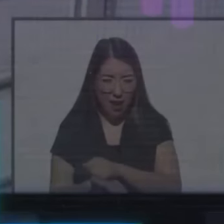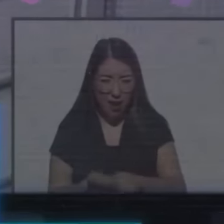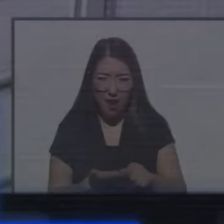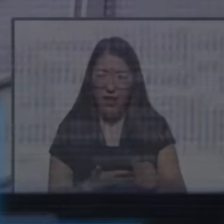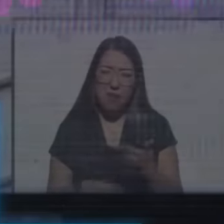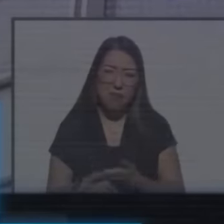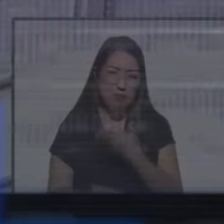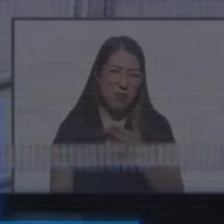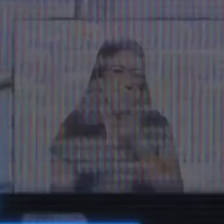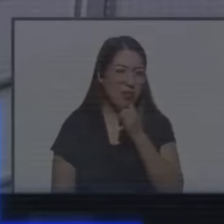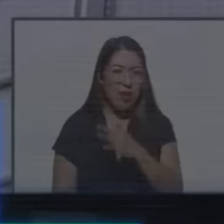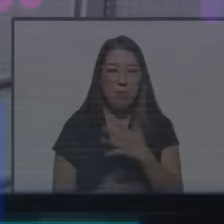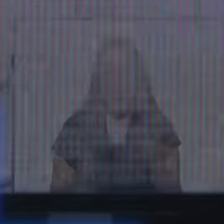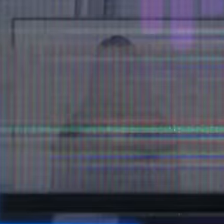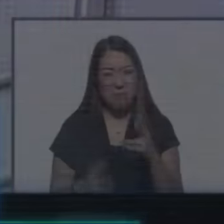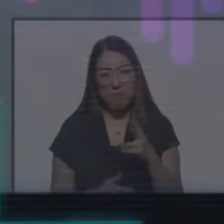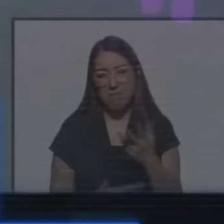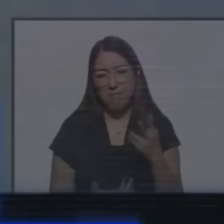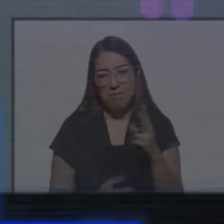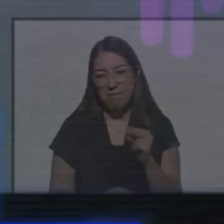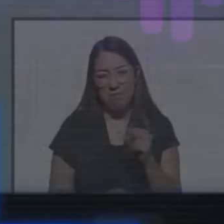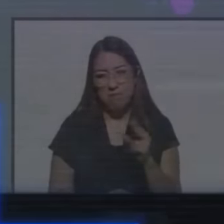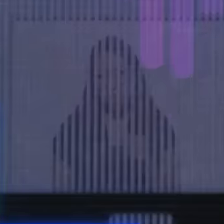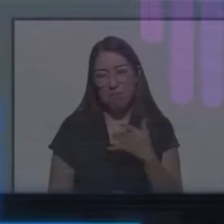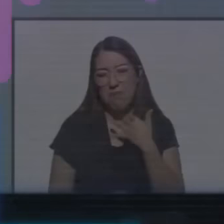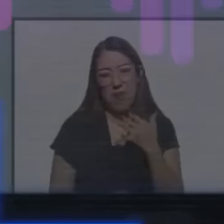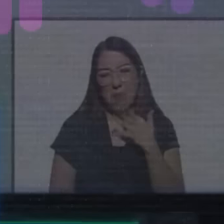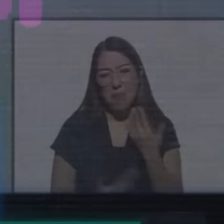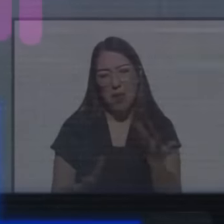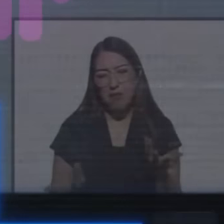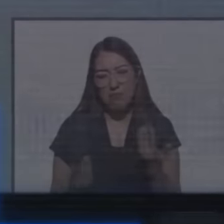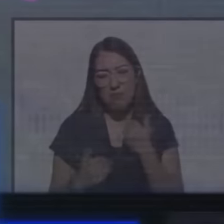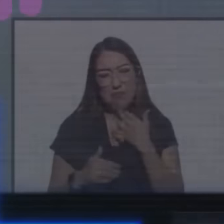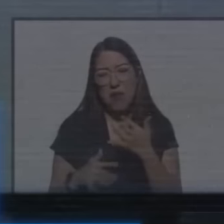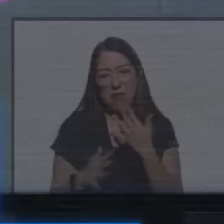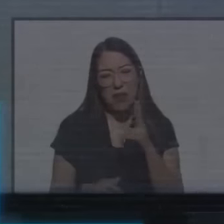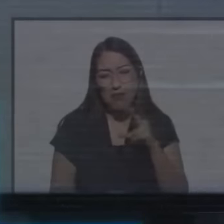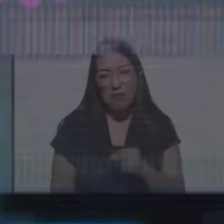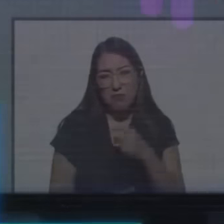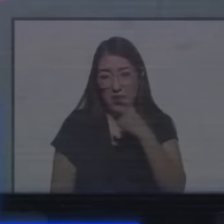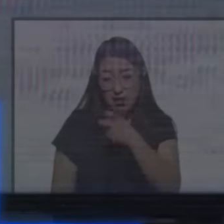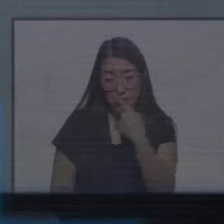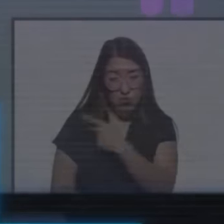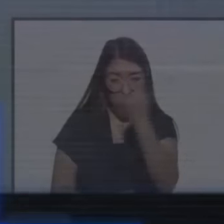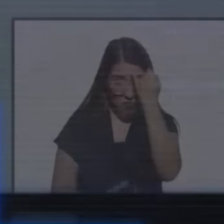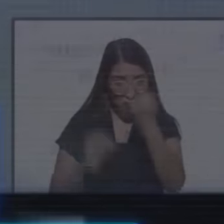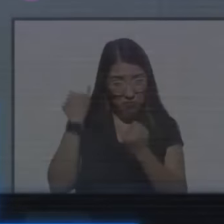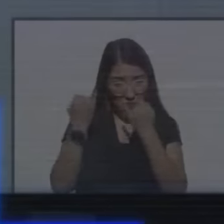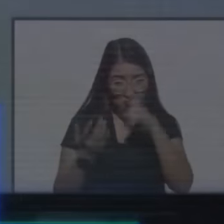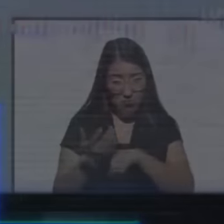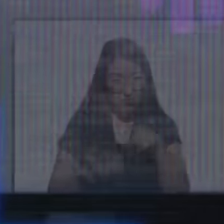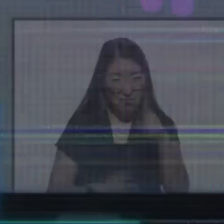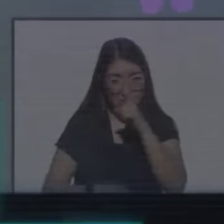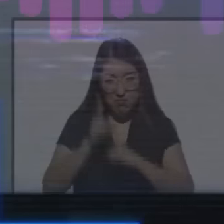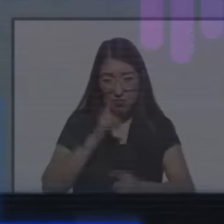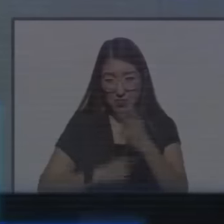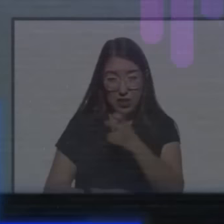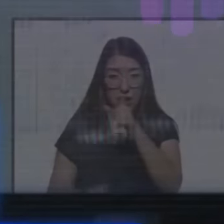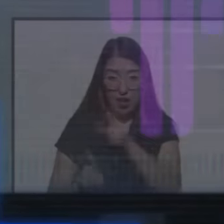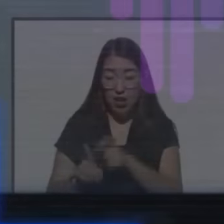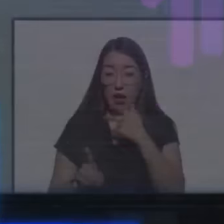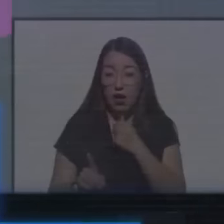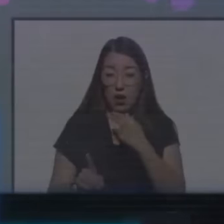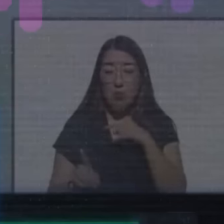muy tramposa, tratando de inventar una realidad que desconoce, o una realidad que se inventó en su mente. Es un hombre que, mira, es responsable